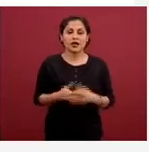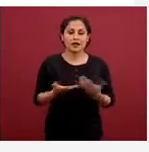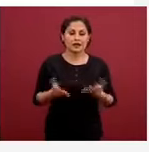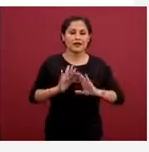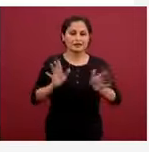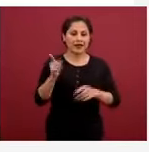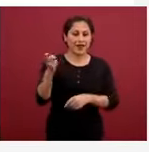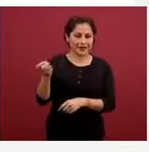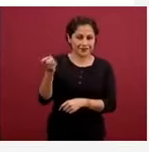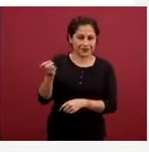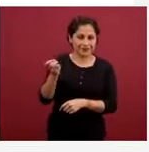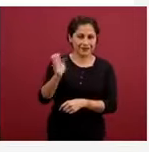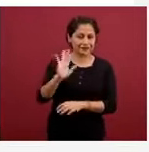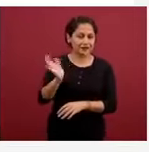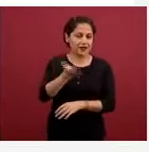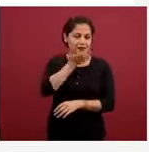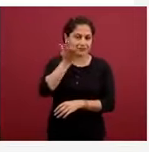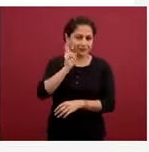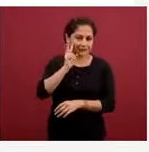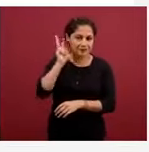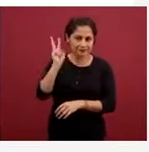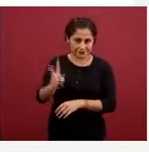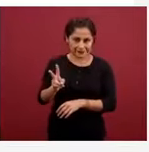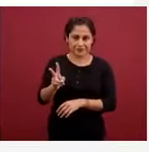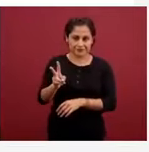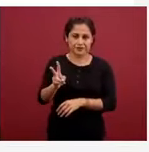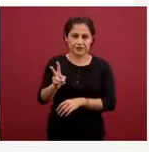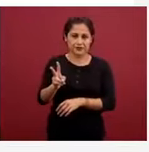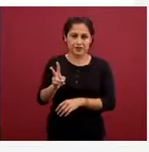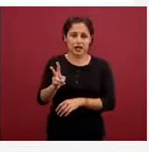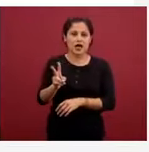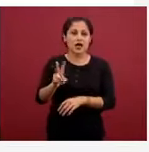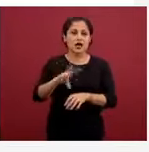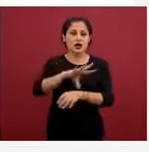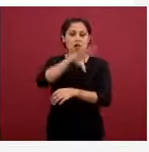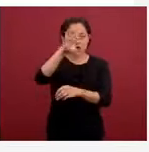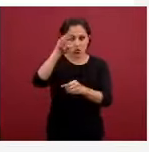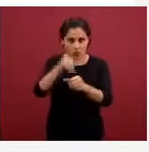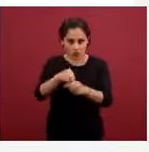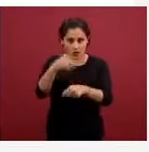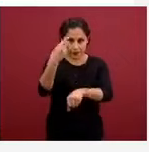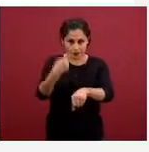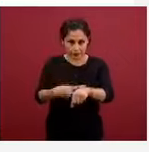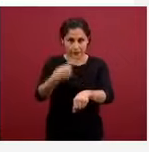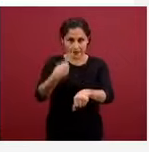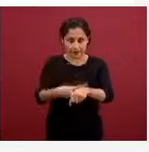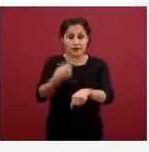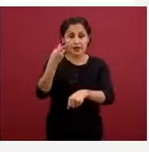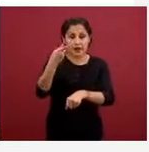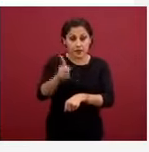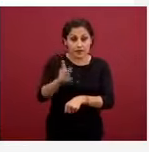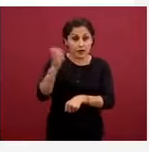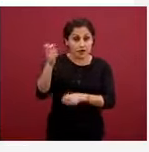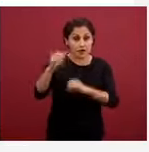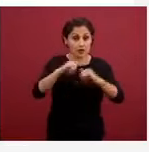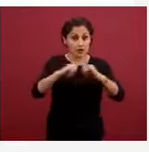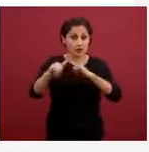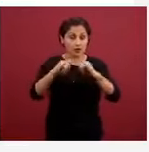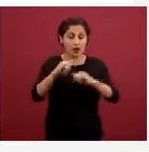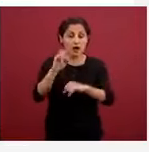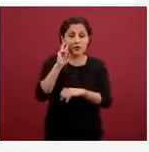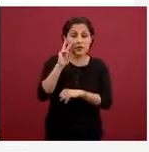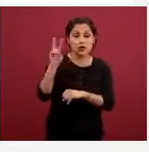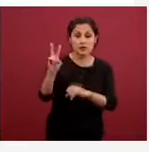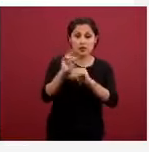ya acostumbrados también a ver con la carga total de enfermedad, pero ahora un mapa que nos permite dar un seguimiento